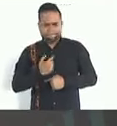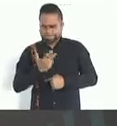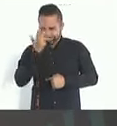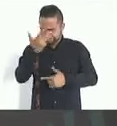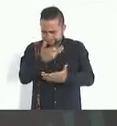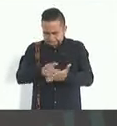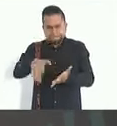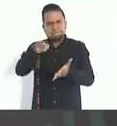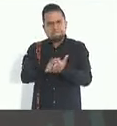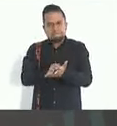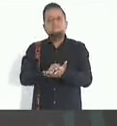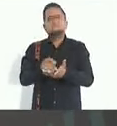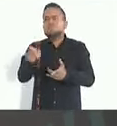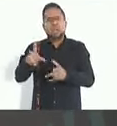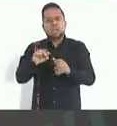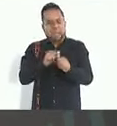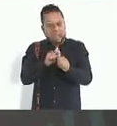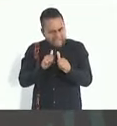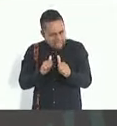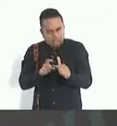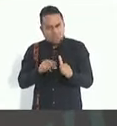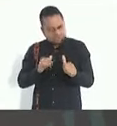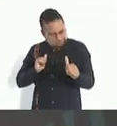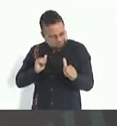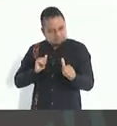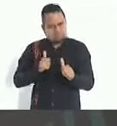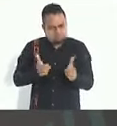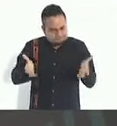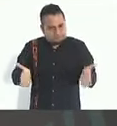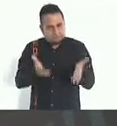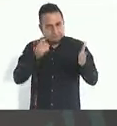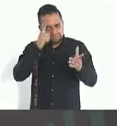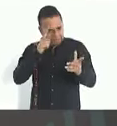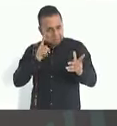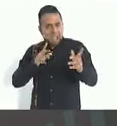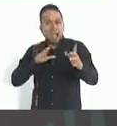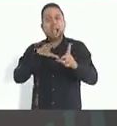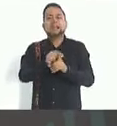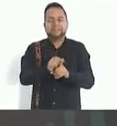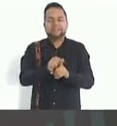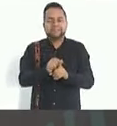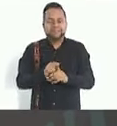atrás, ni siquiera para tomar impulso. Vámonos hacia adelante.